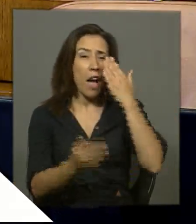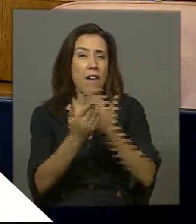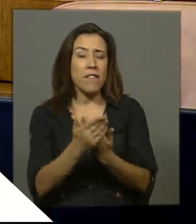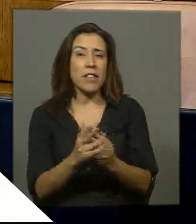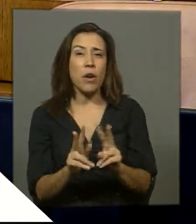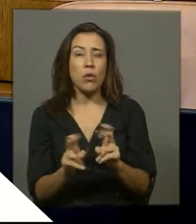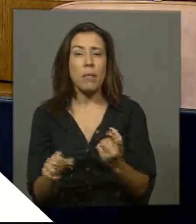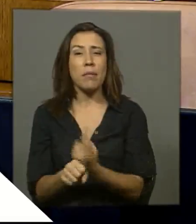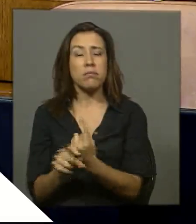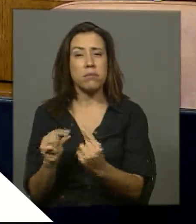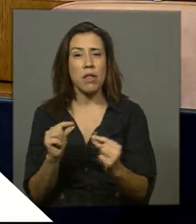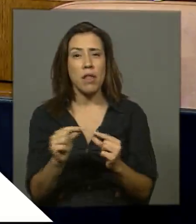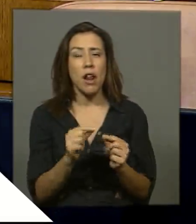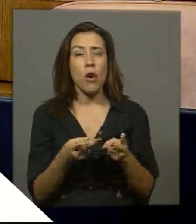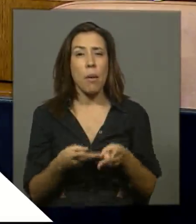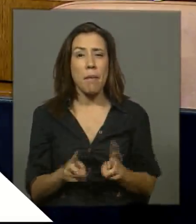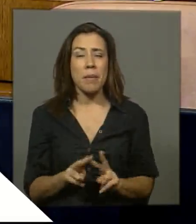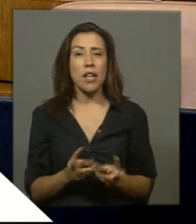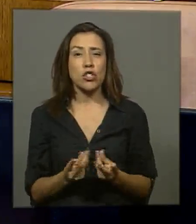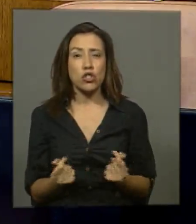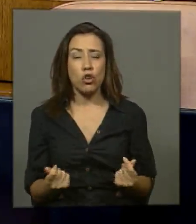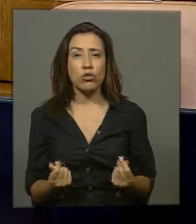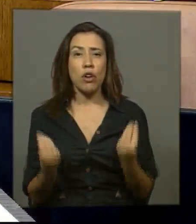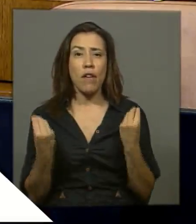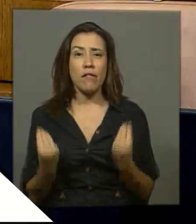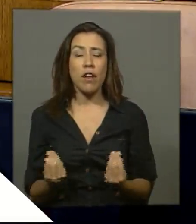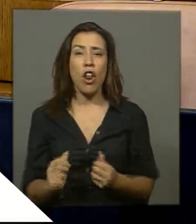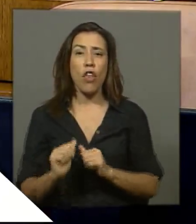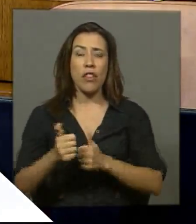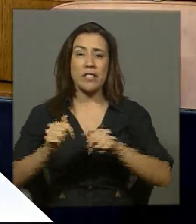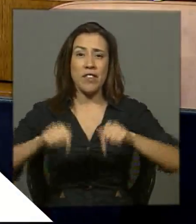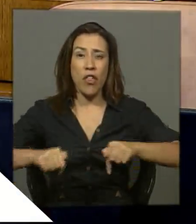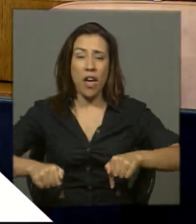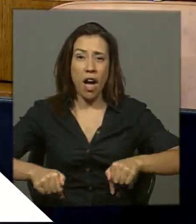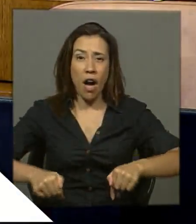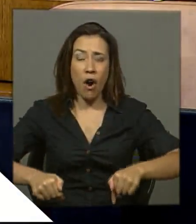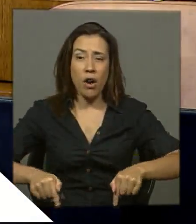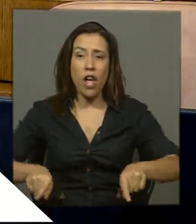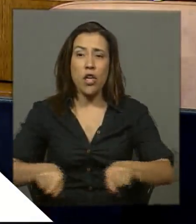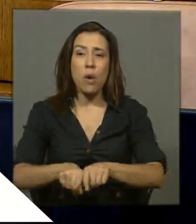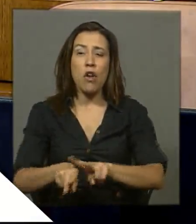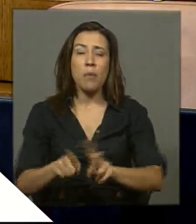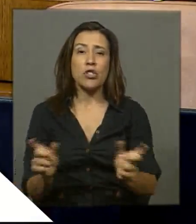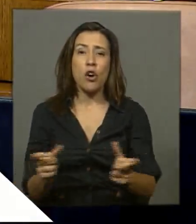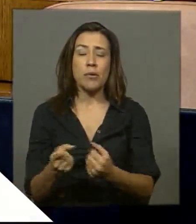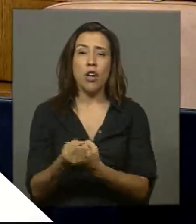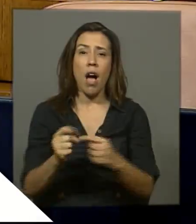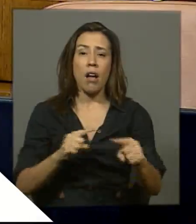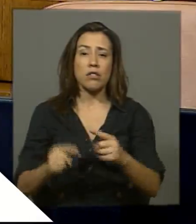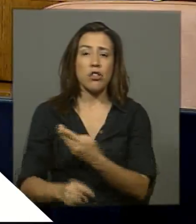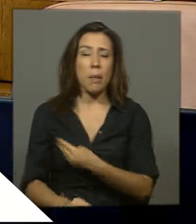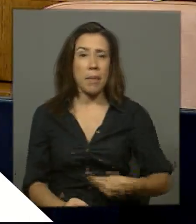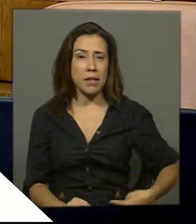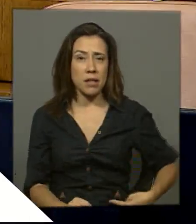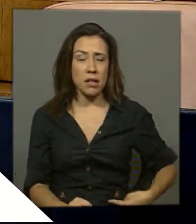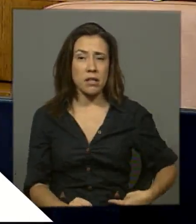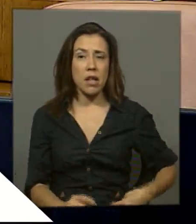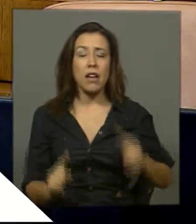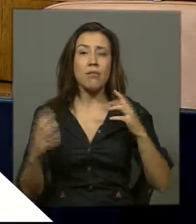proceso de diálogo que permita resolver con éxito los desafíos del presente tal como lo ha hecho la comisión asesora presidencial encabezada por el